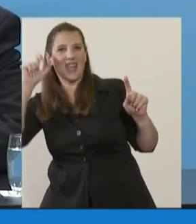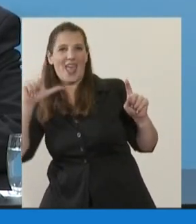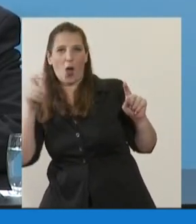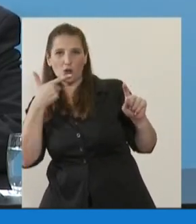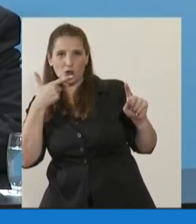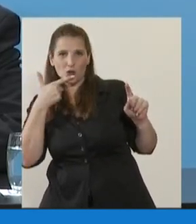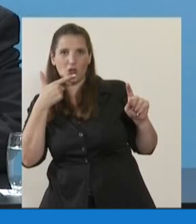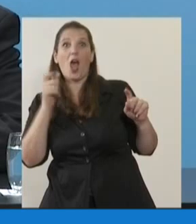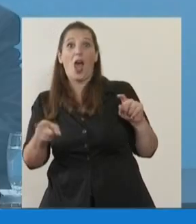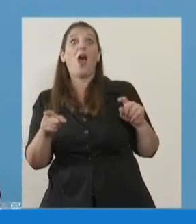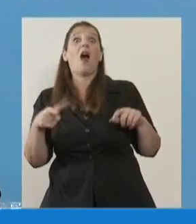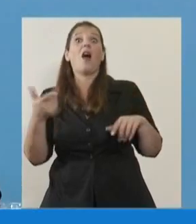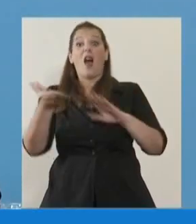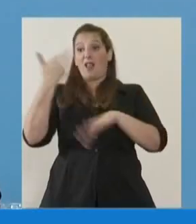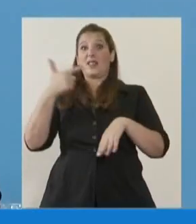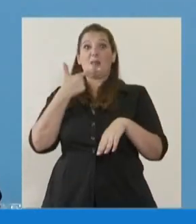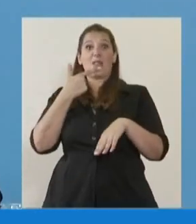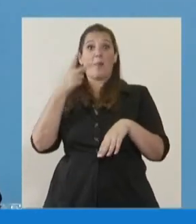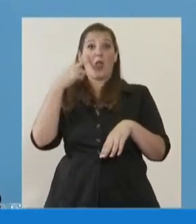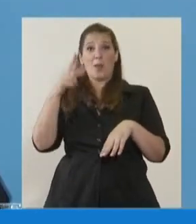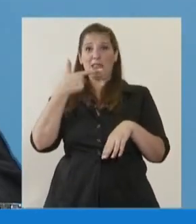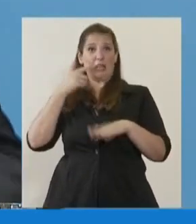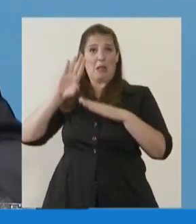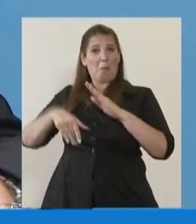septiembre de 2017, que también es una ruta muy importante.